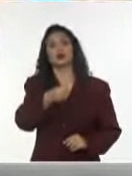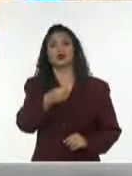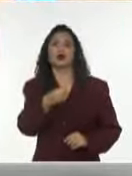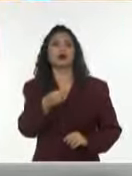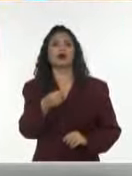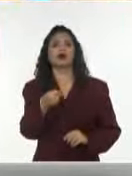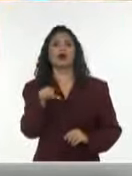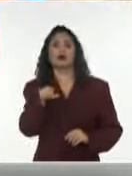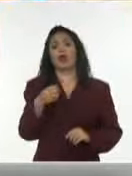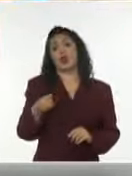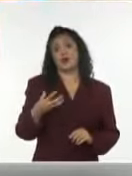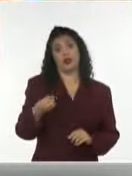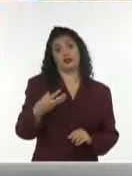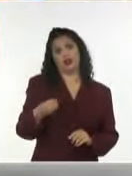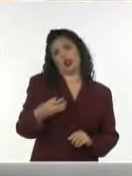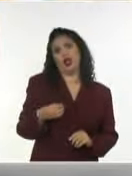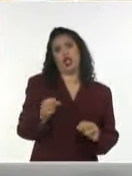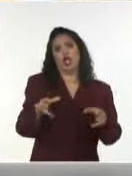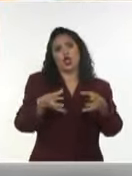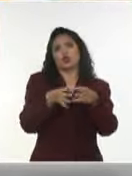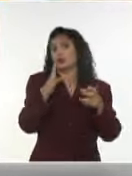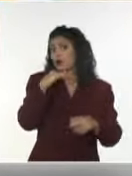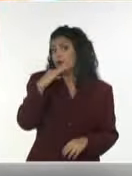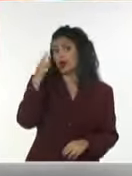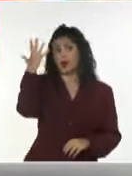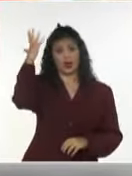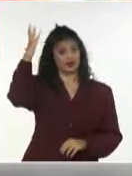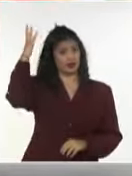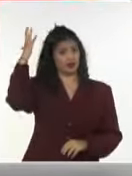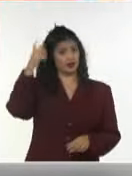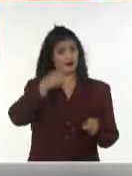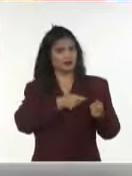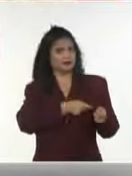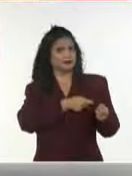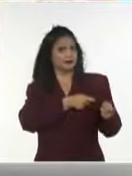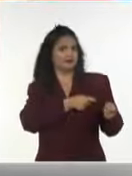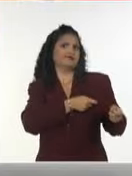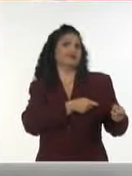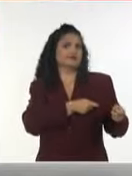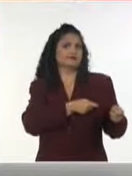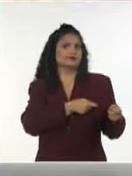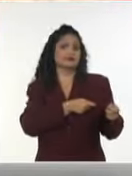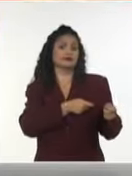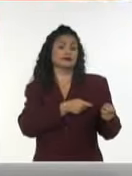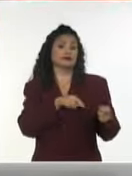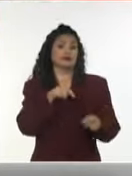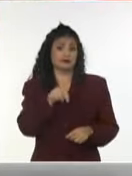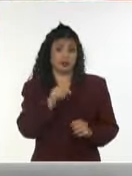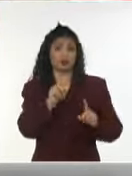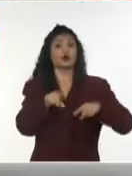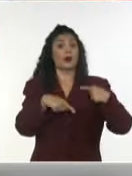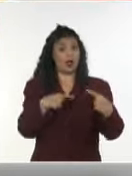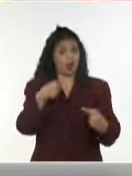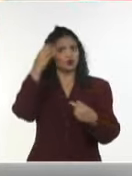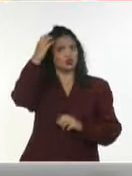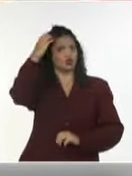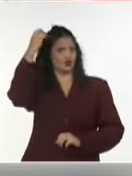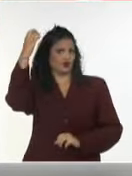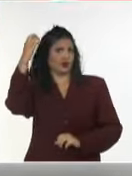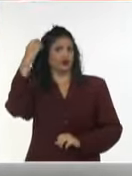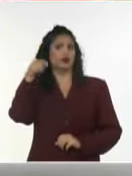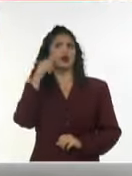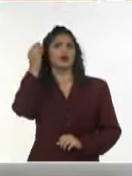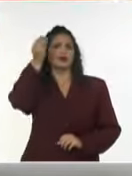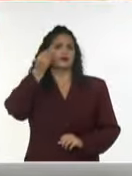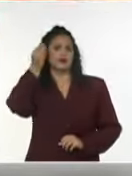de votación desde el extranjero y responsabilizó a agentes internos de estar implicados en la maniobra, pues en su opinión